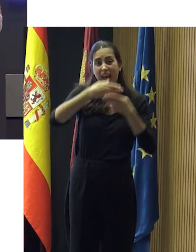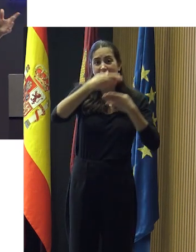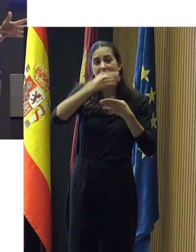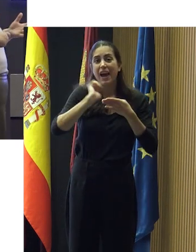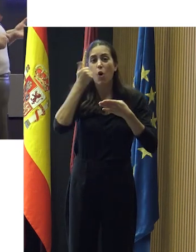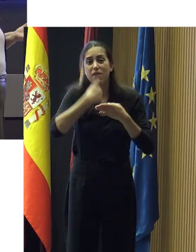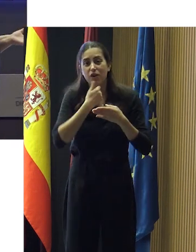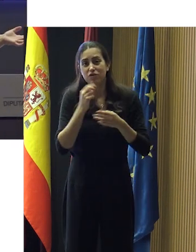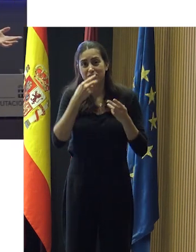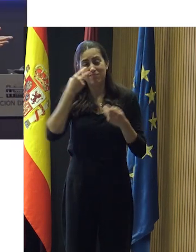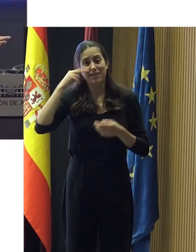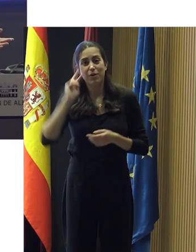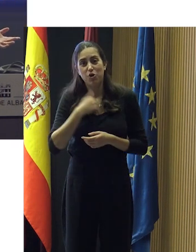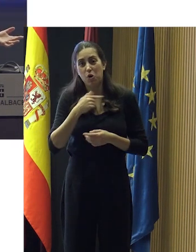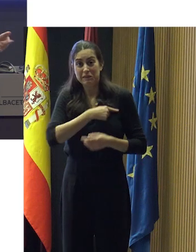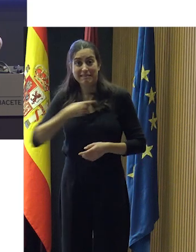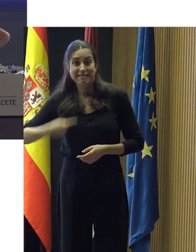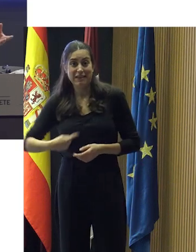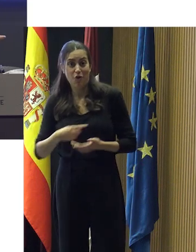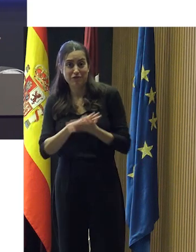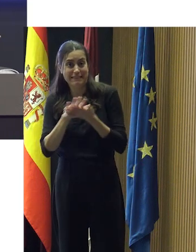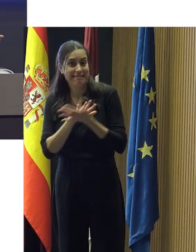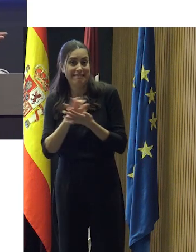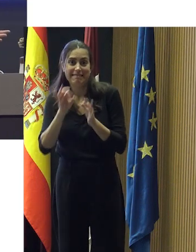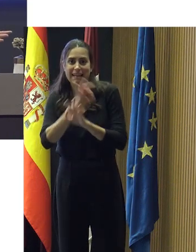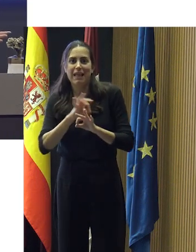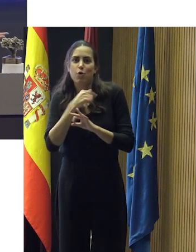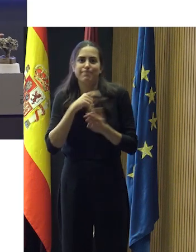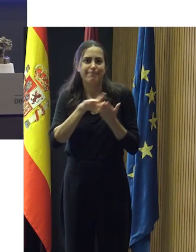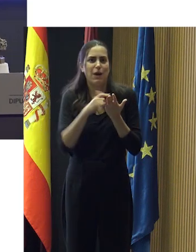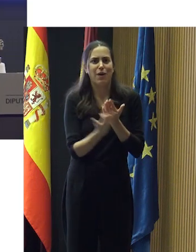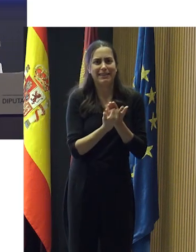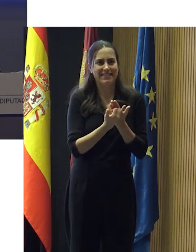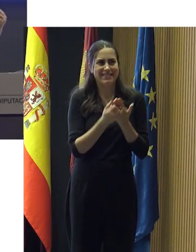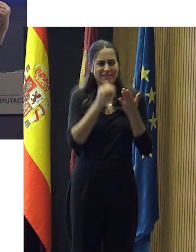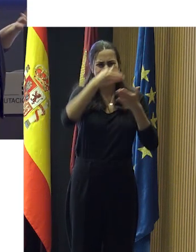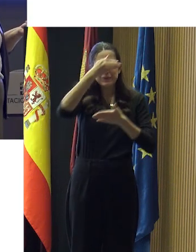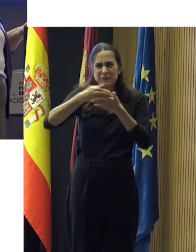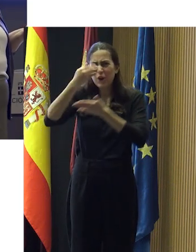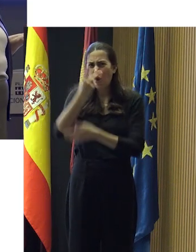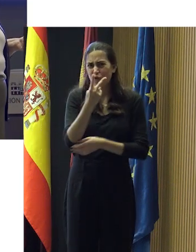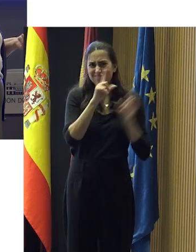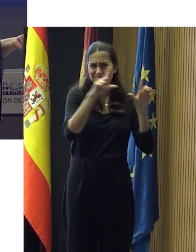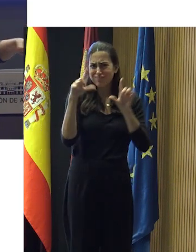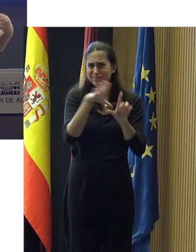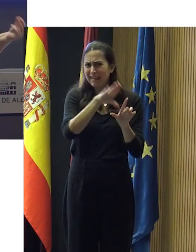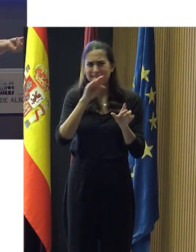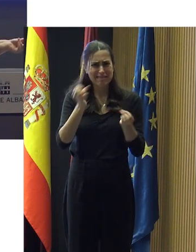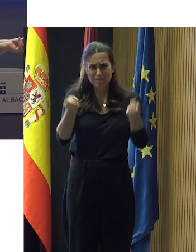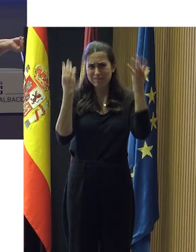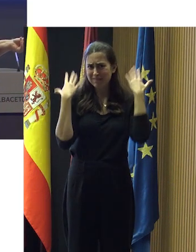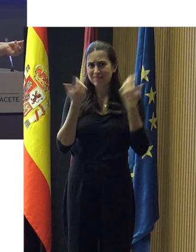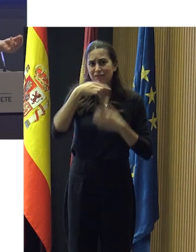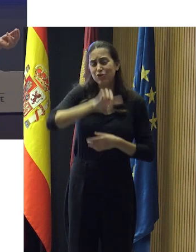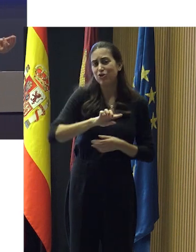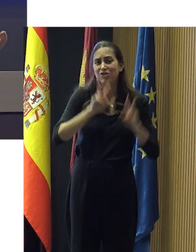caso, tampoco hablo chino, desgraciadamente, yo este lenguaje no lo entiendo. Y el lenguaje que hablan las células lo estamos